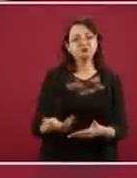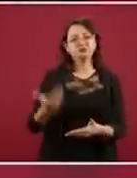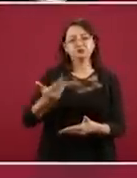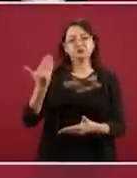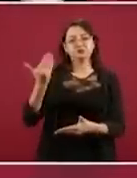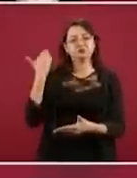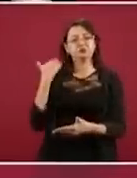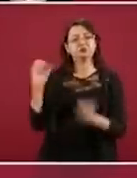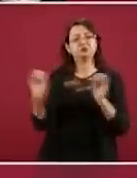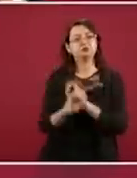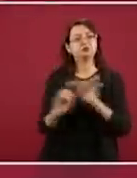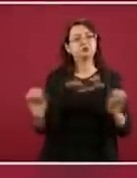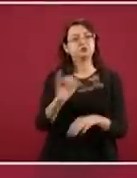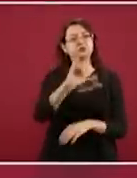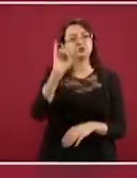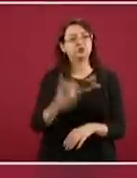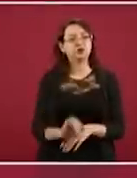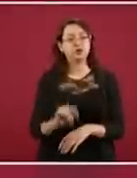se había visto.